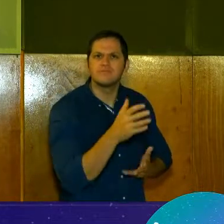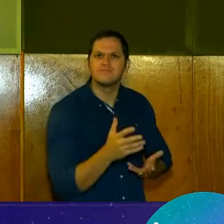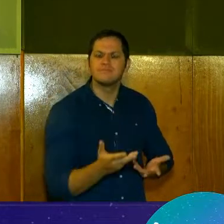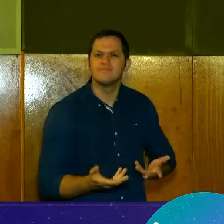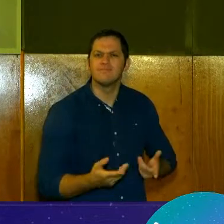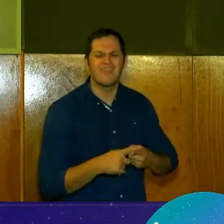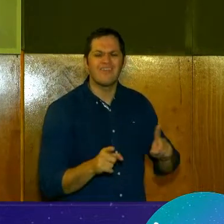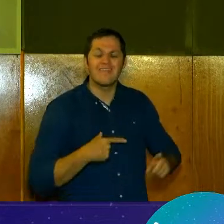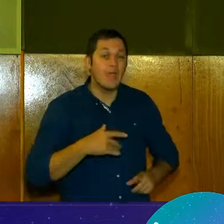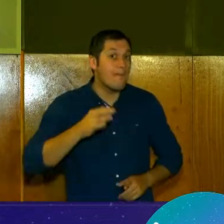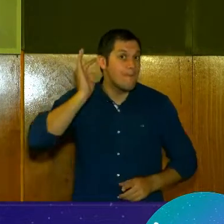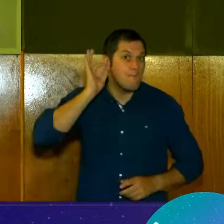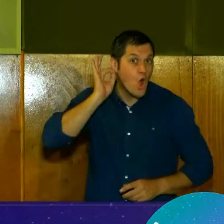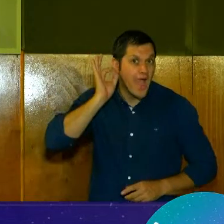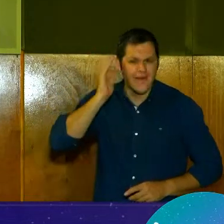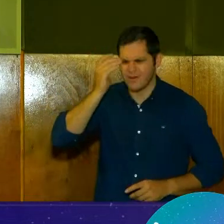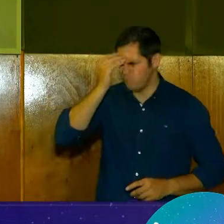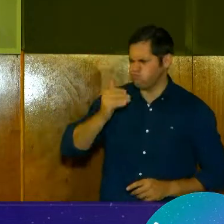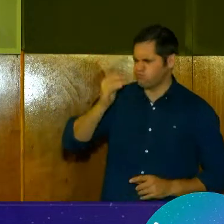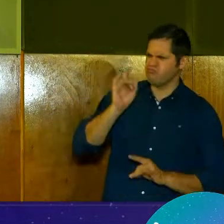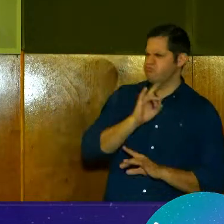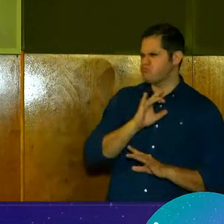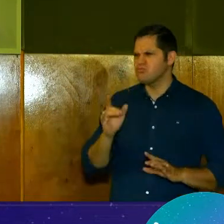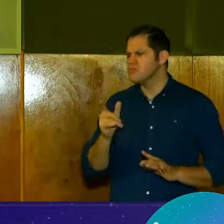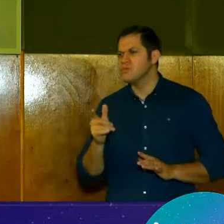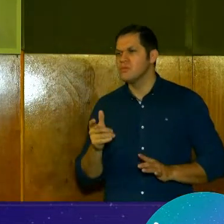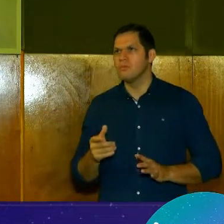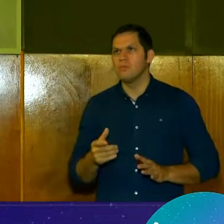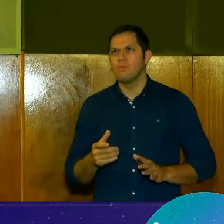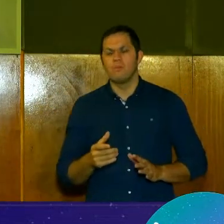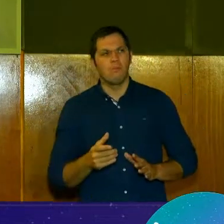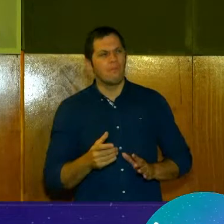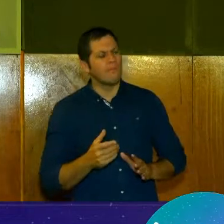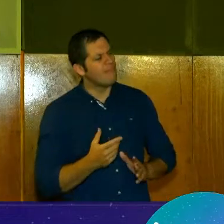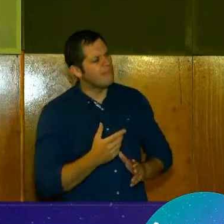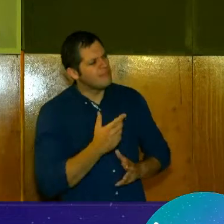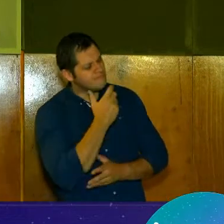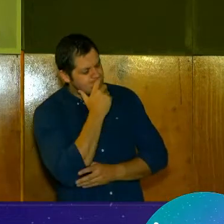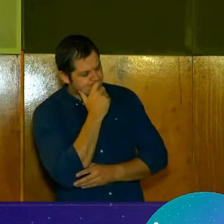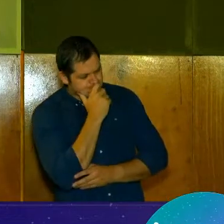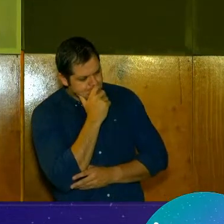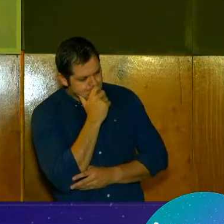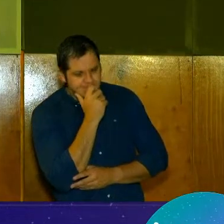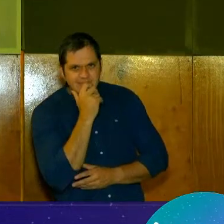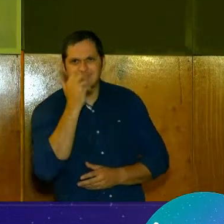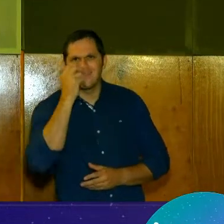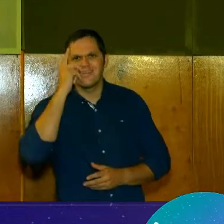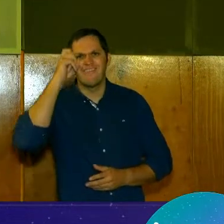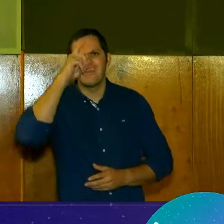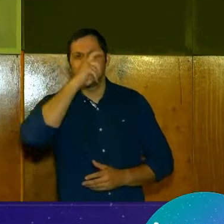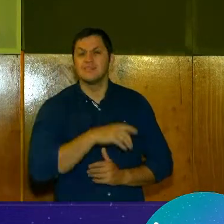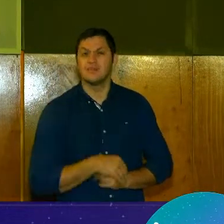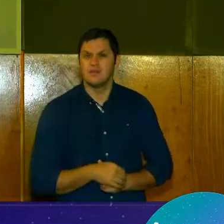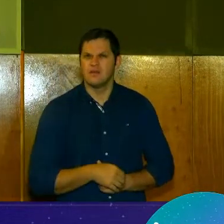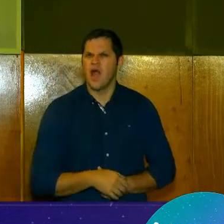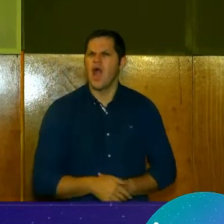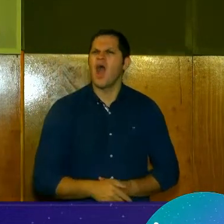hombres a la cabeza y quizás si queremos buscar una mujer astrónoma en nuestra mente nos cuesta un poquito más